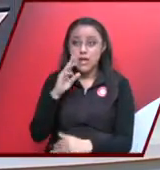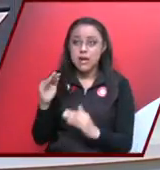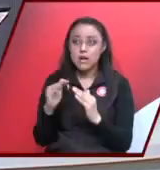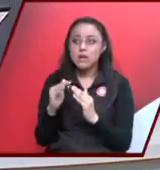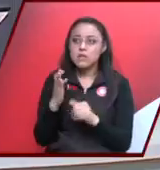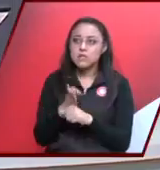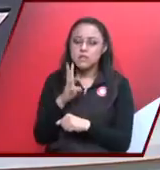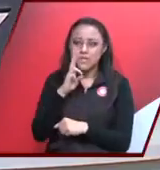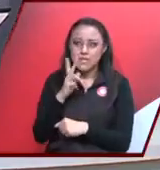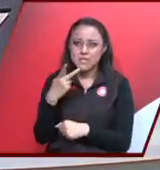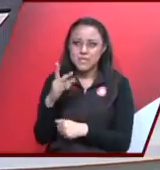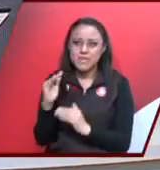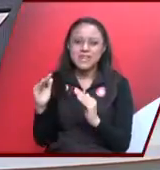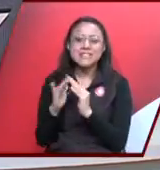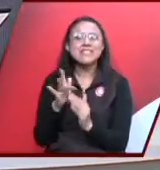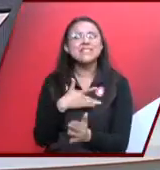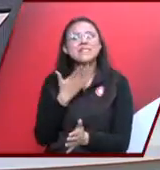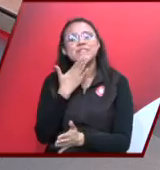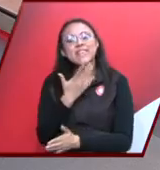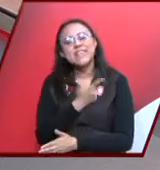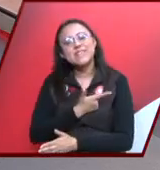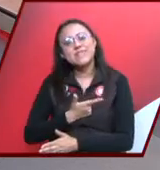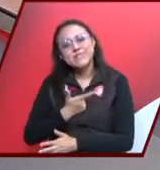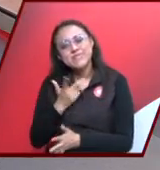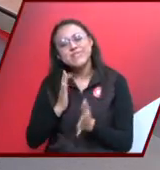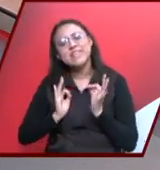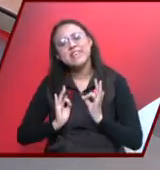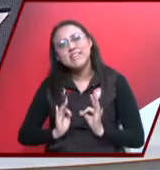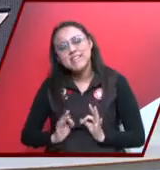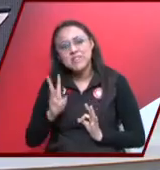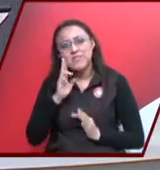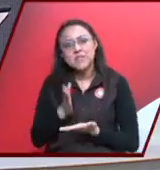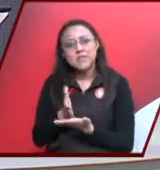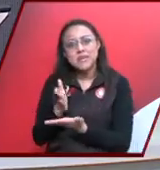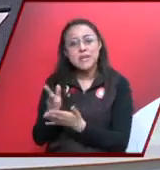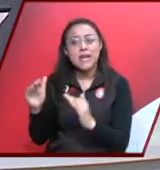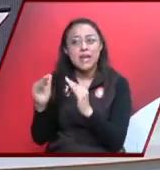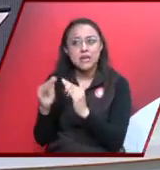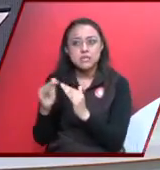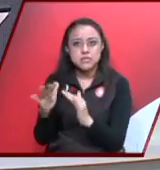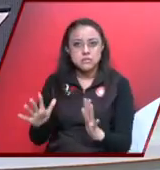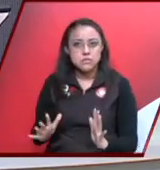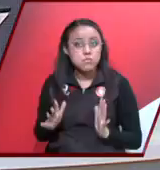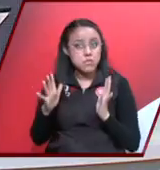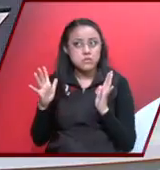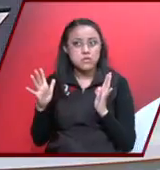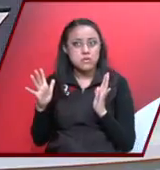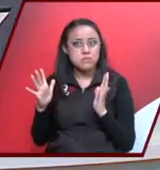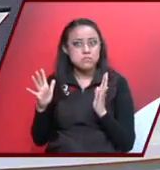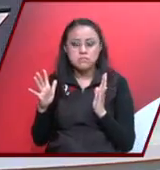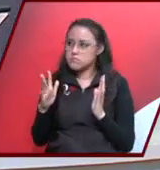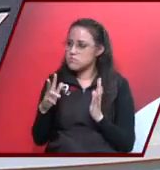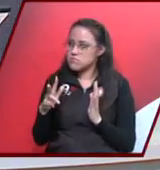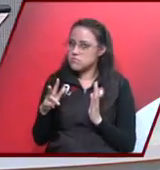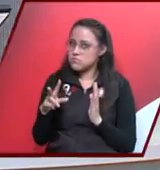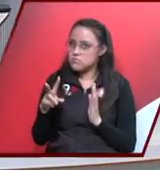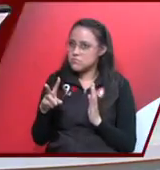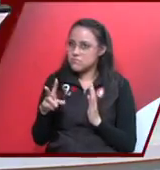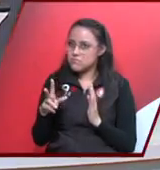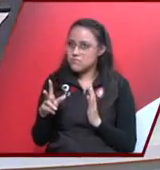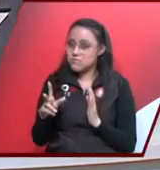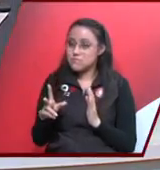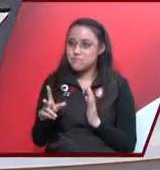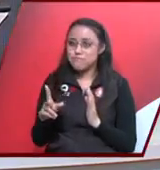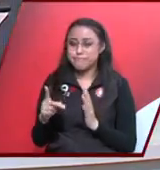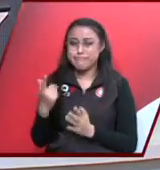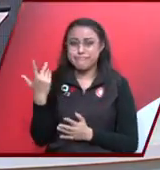te encuentres con algo cómodo, a gusto, llegas a tu casa, a tu lugar, y la sorpresa es